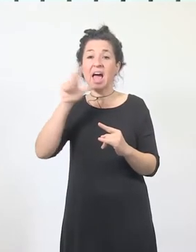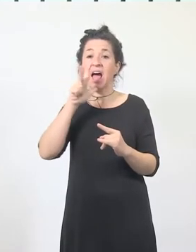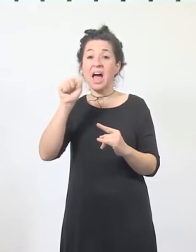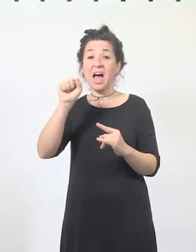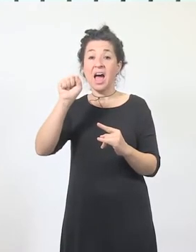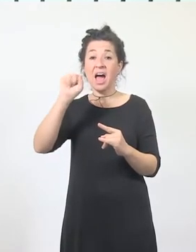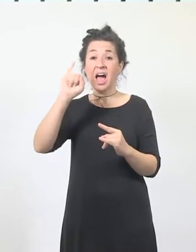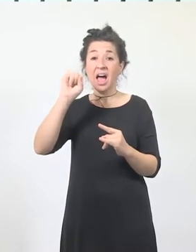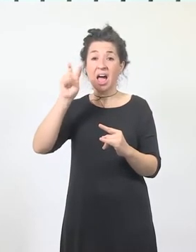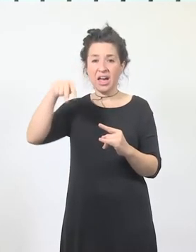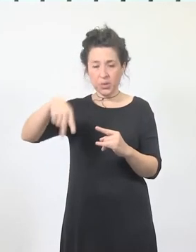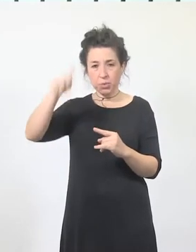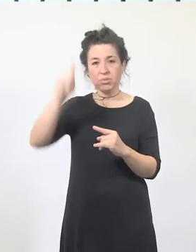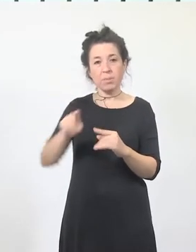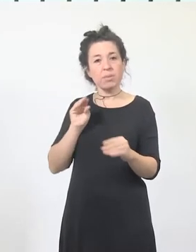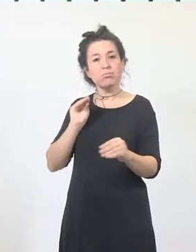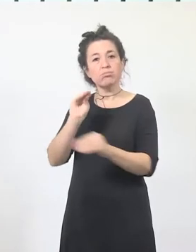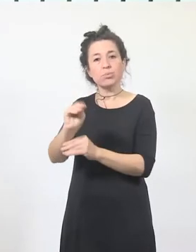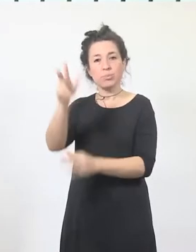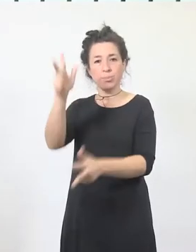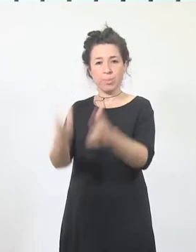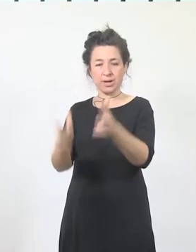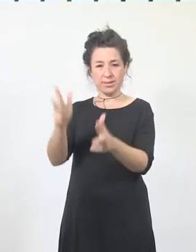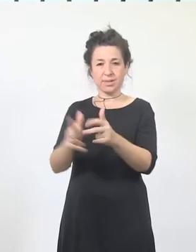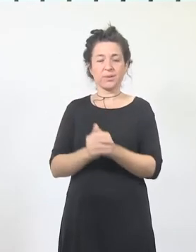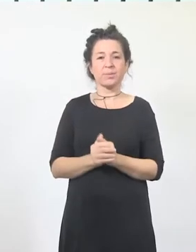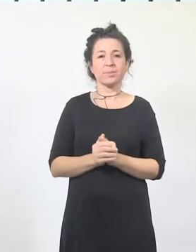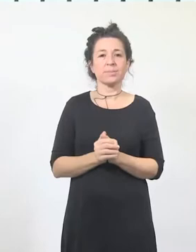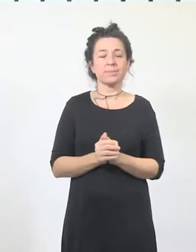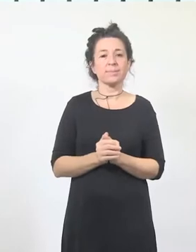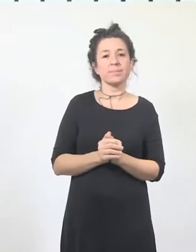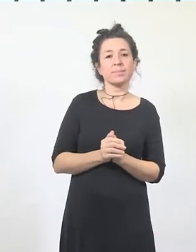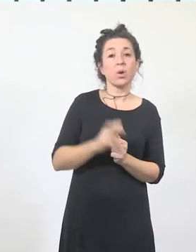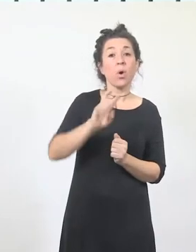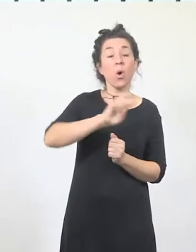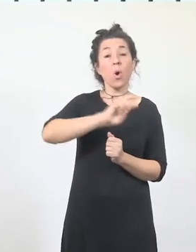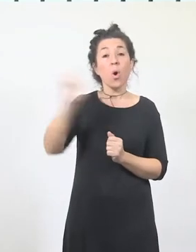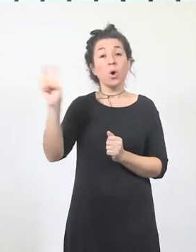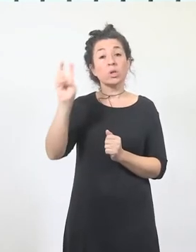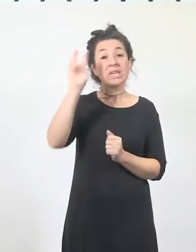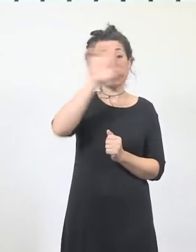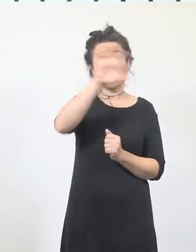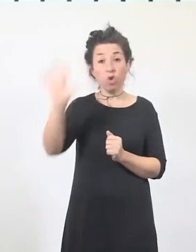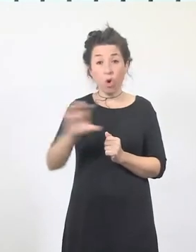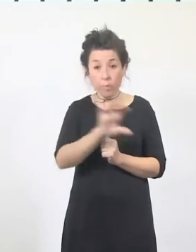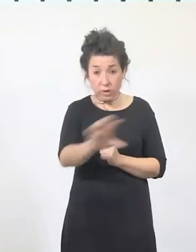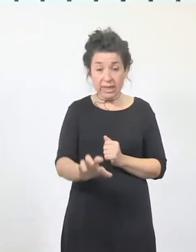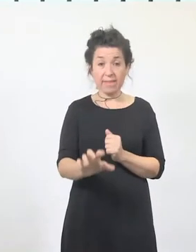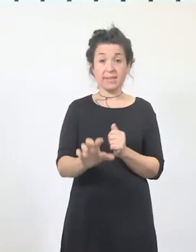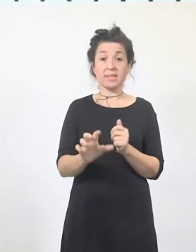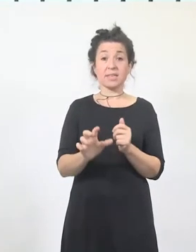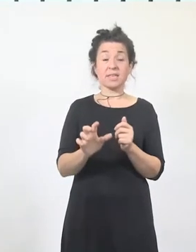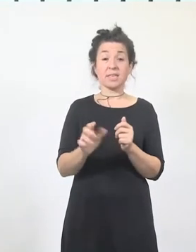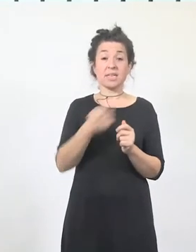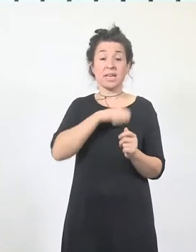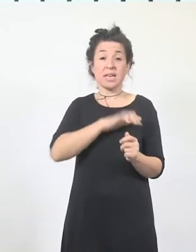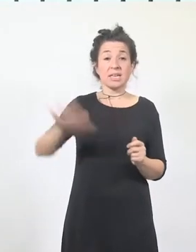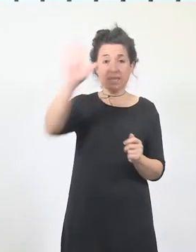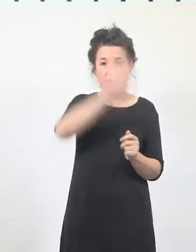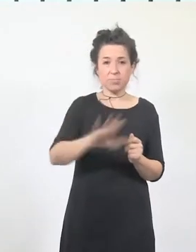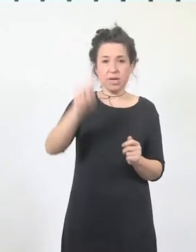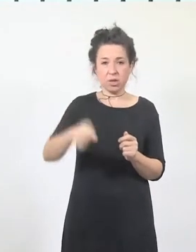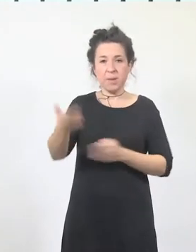también fue financiada por el País Vasco. Y luego otras comunidades del Estado español colaboraron,